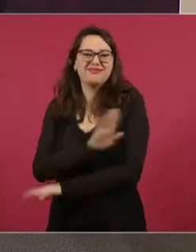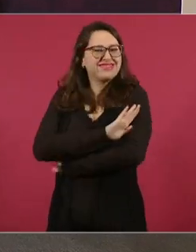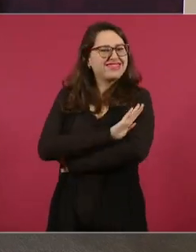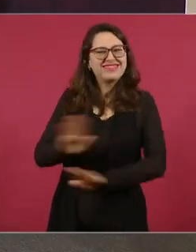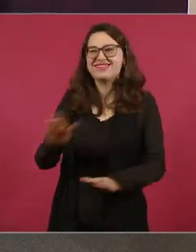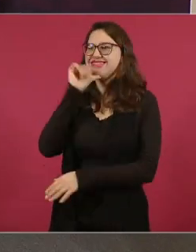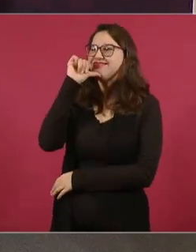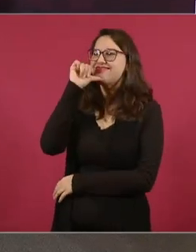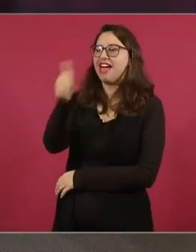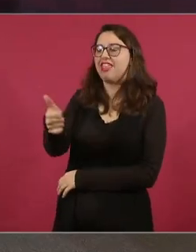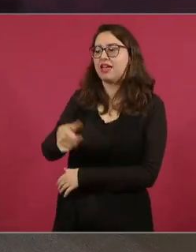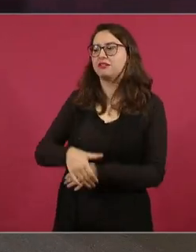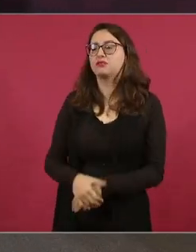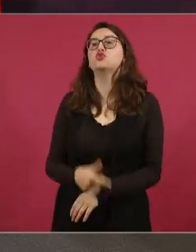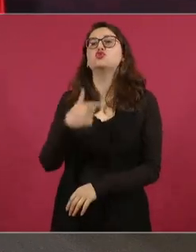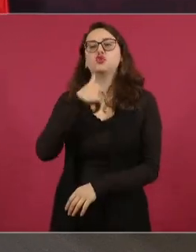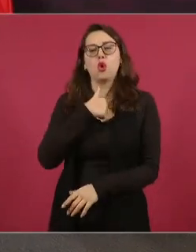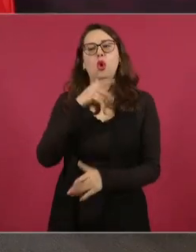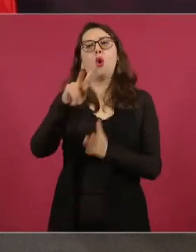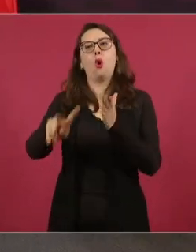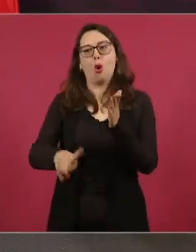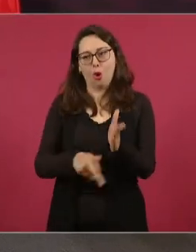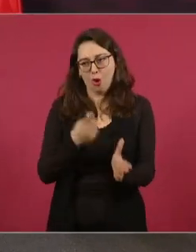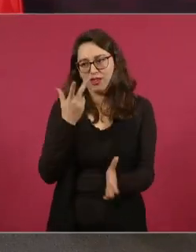Pero les pongo este ejemplo. Ahora,